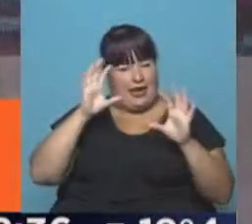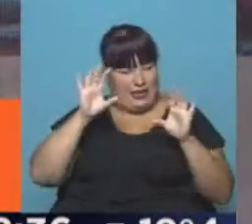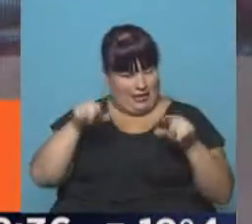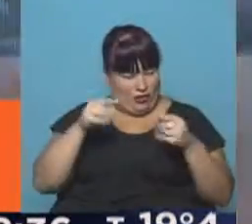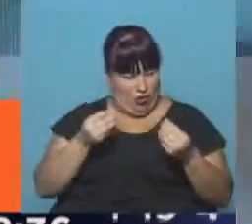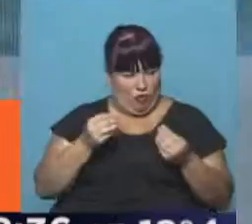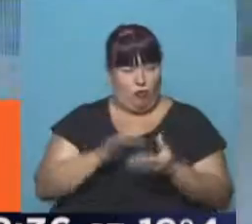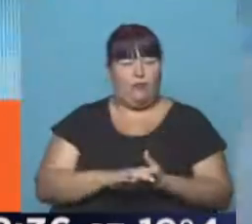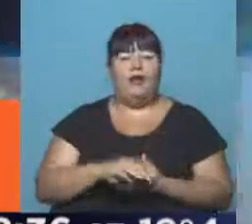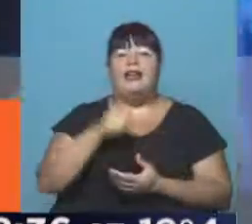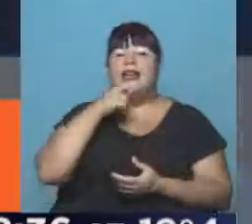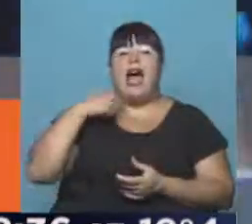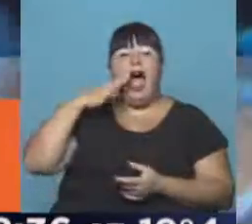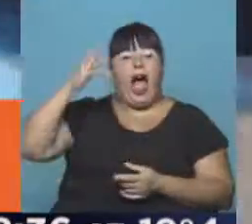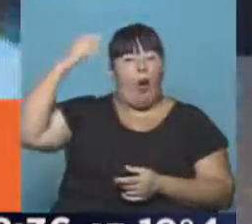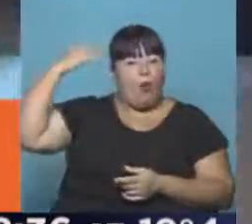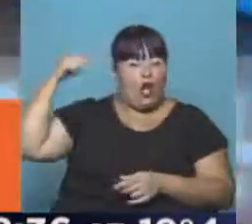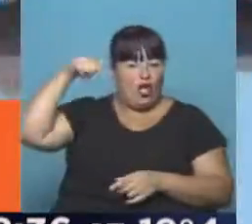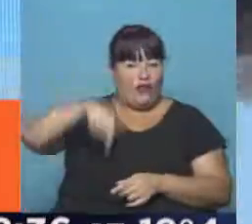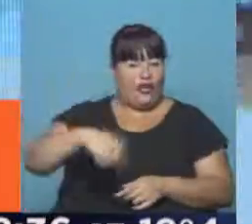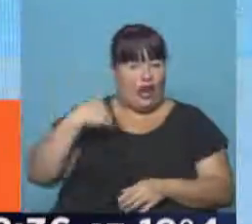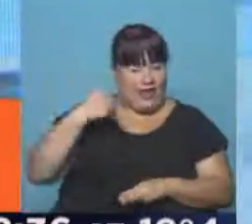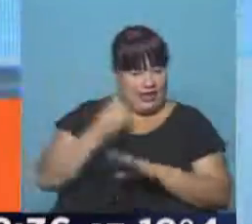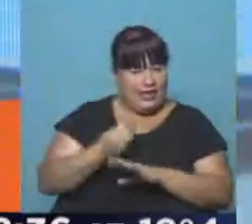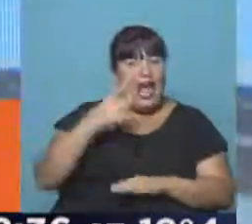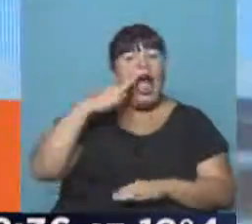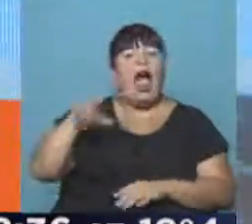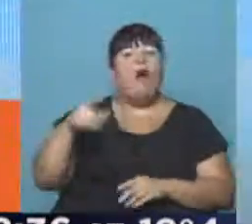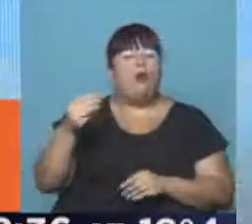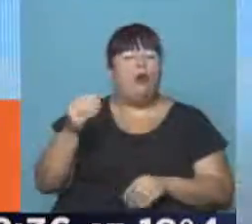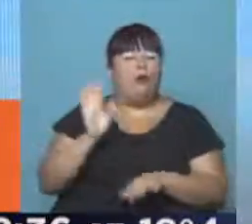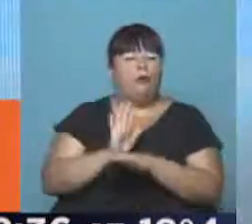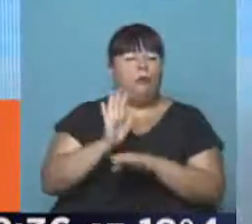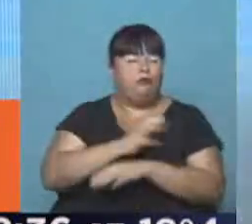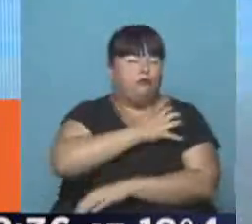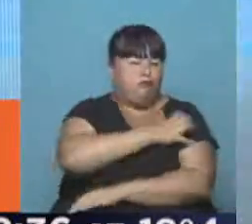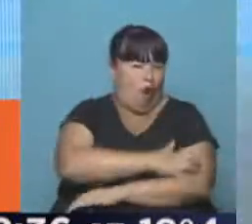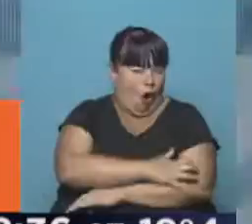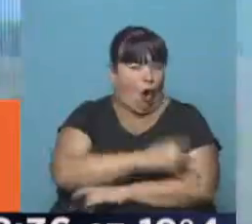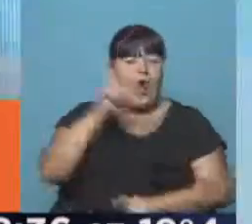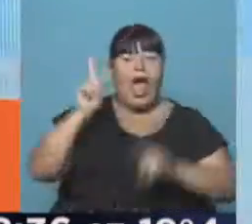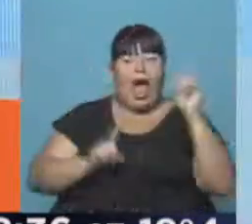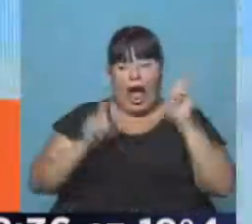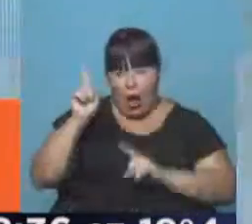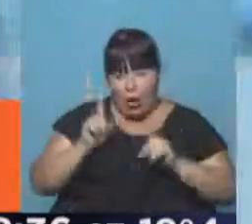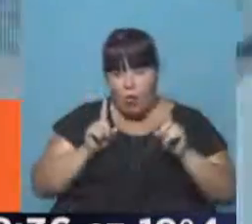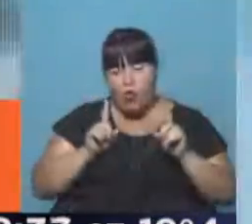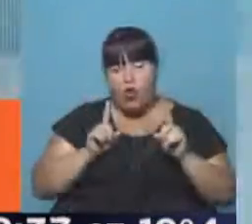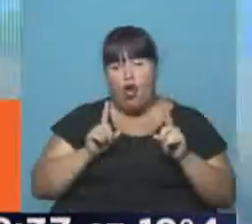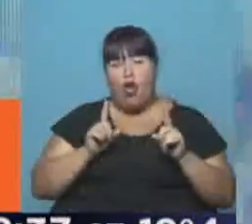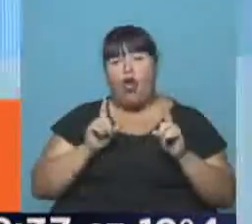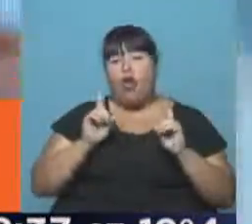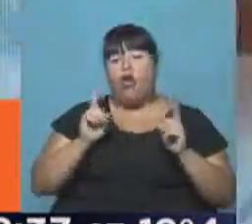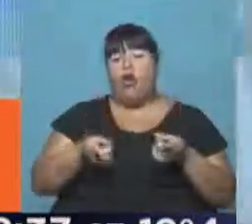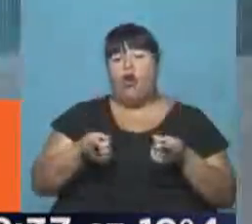esto. Cuando nuestros abuelos vinieron a la Argentina, nuestros abuelos eran absolutamente pobres y algunos